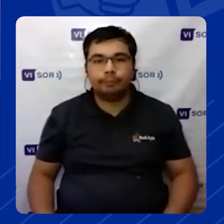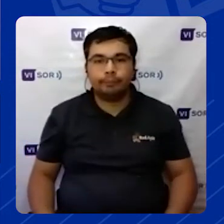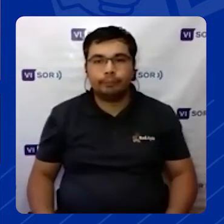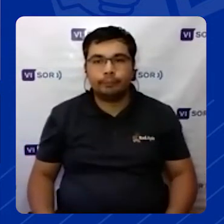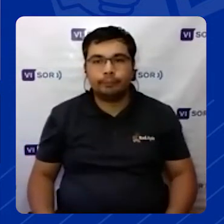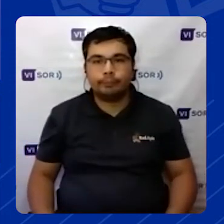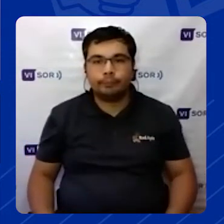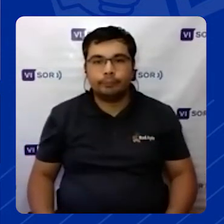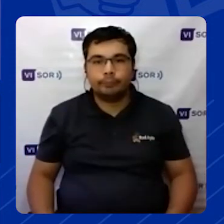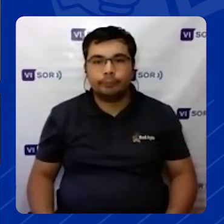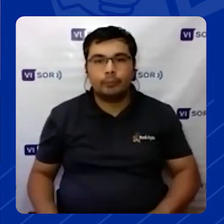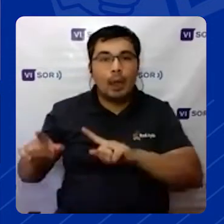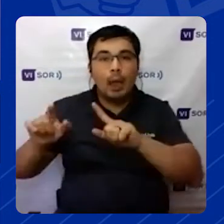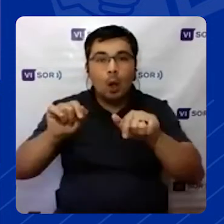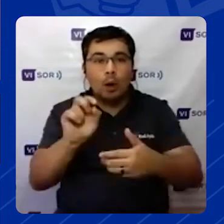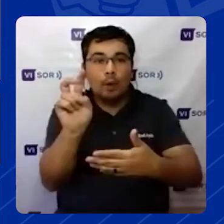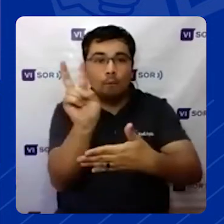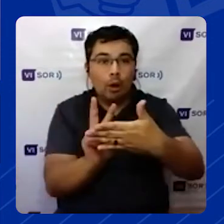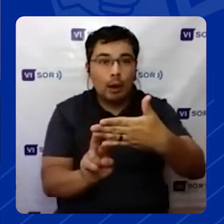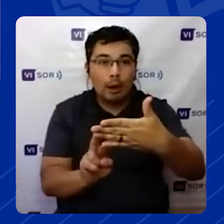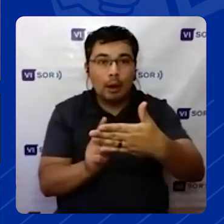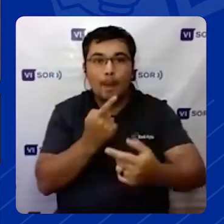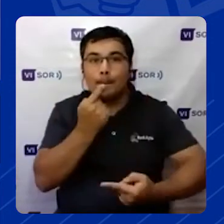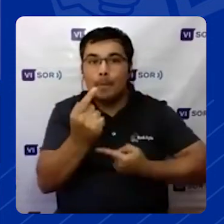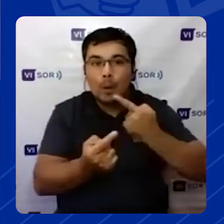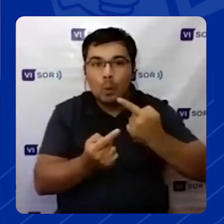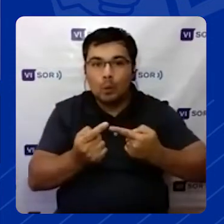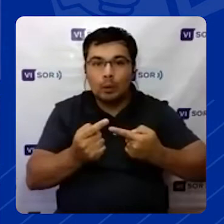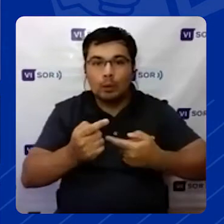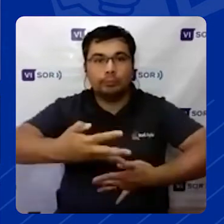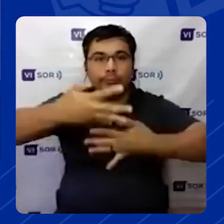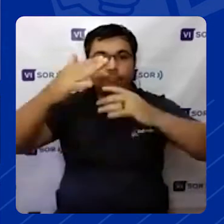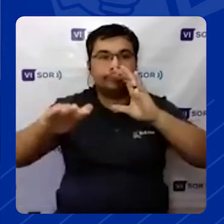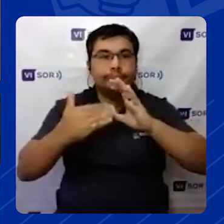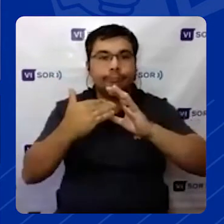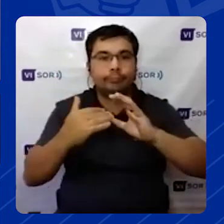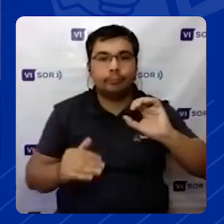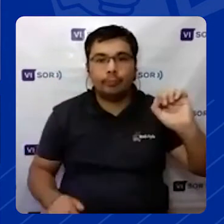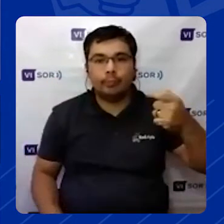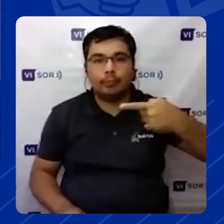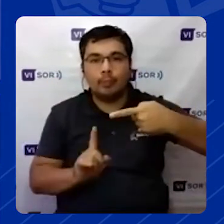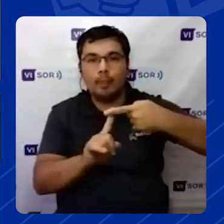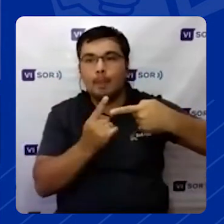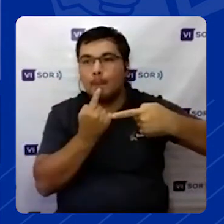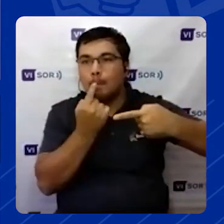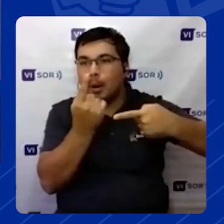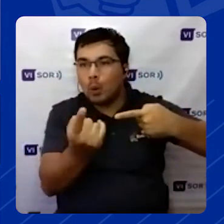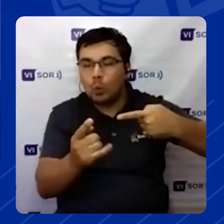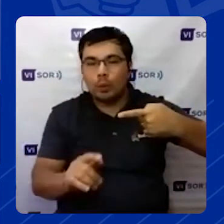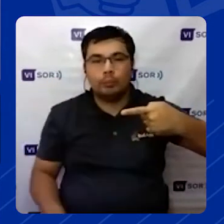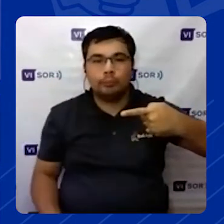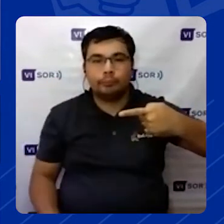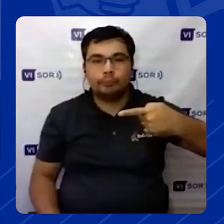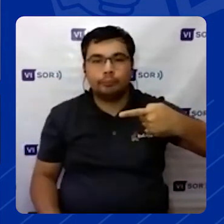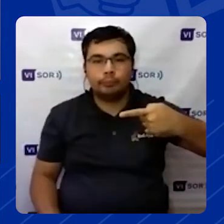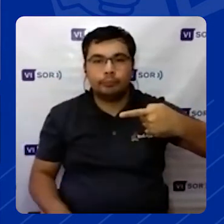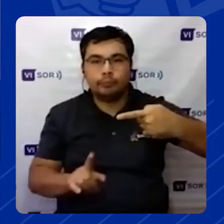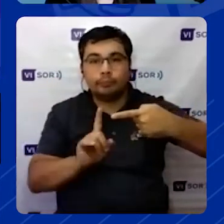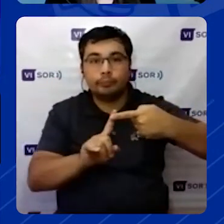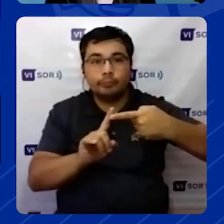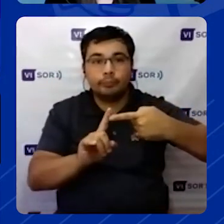Voy a leer las preguntas que han llegado. Una de las primeras preguntas que nos llegó fue dirigida a